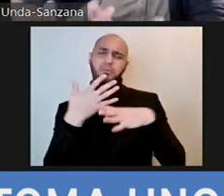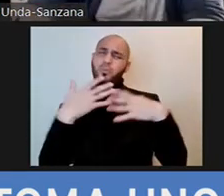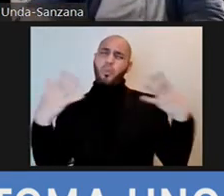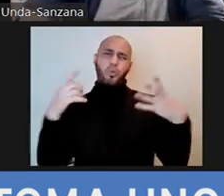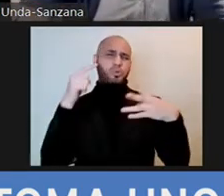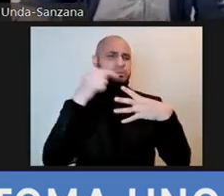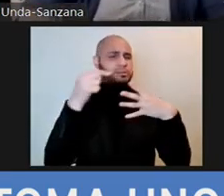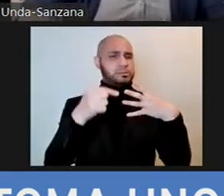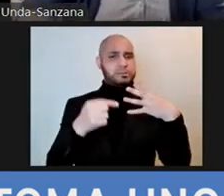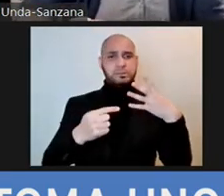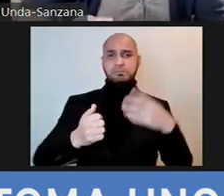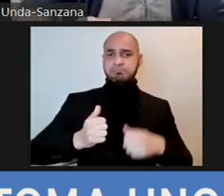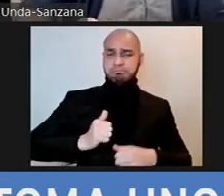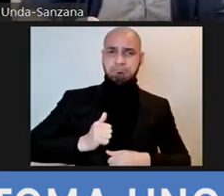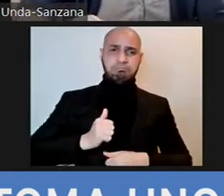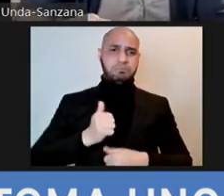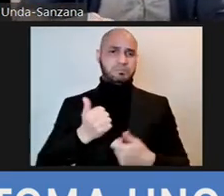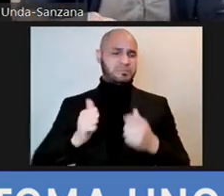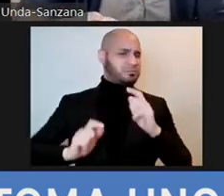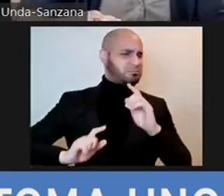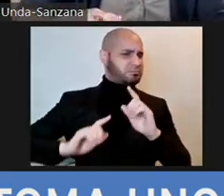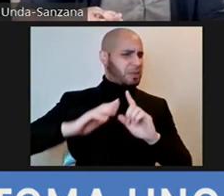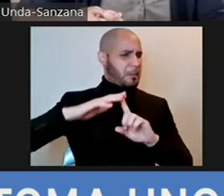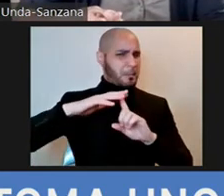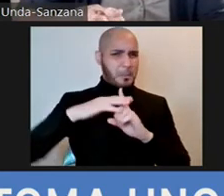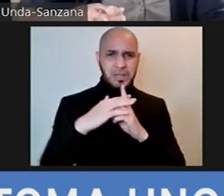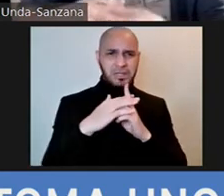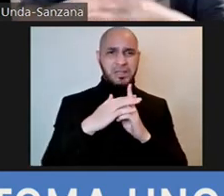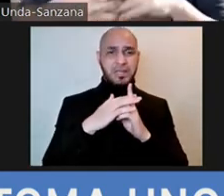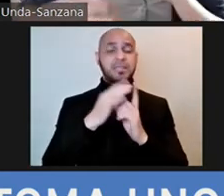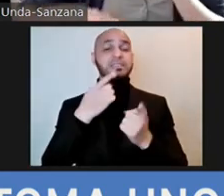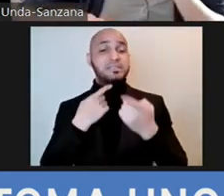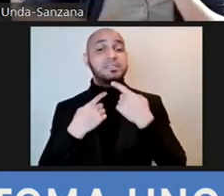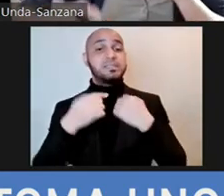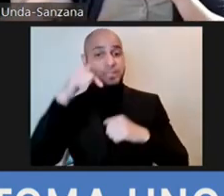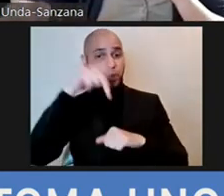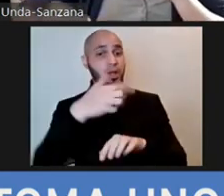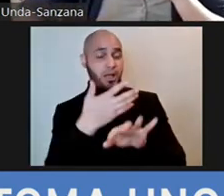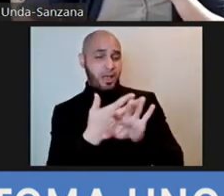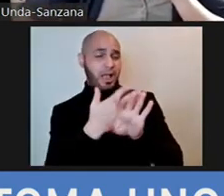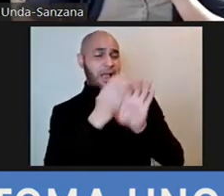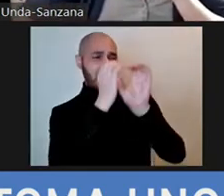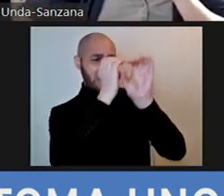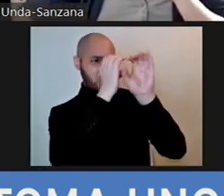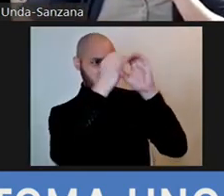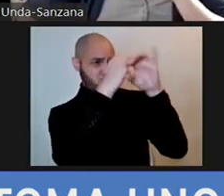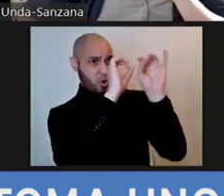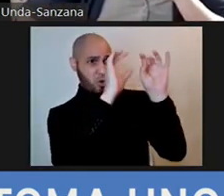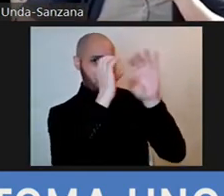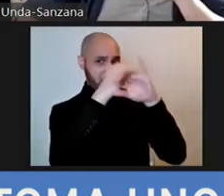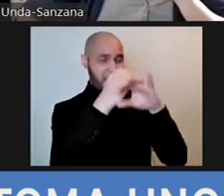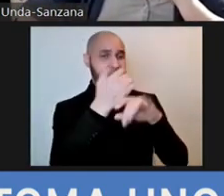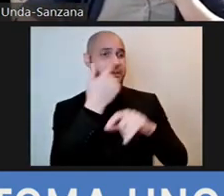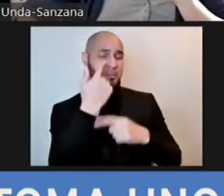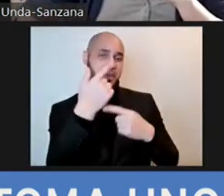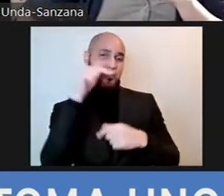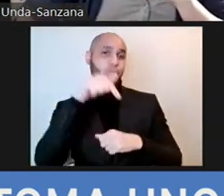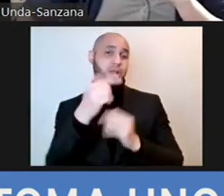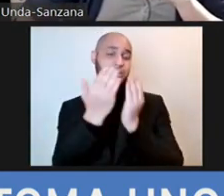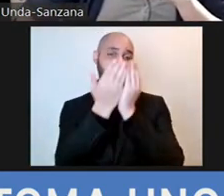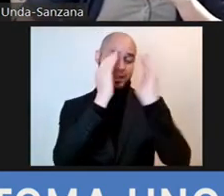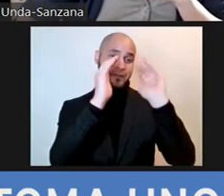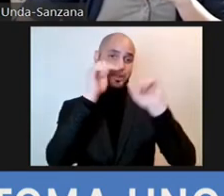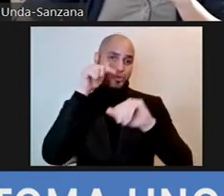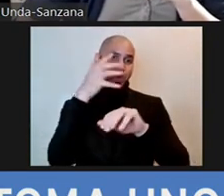que son tempranos, pioneros, de intereses que hoy tenemos en astronomía y que, bueno, vemos reflejados en este observatorio.